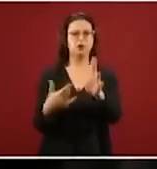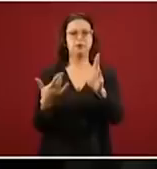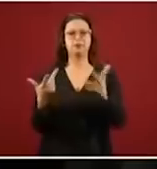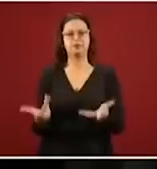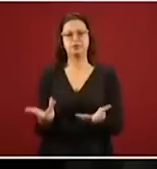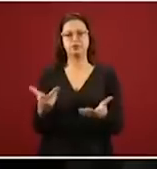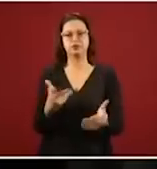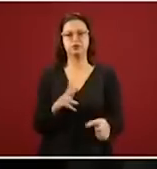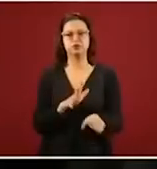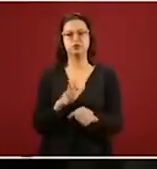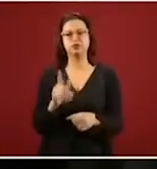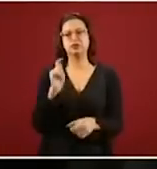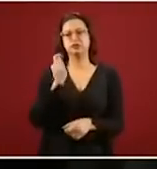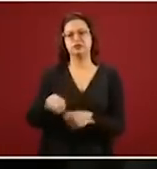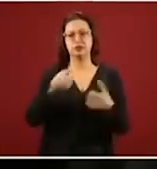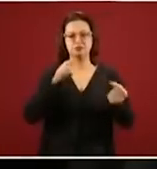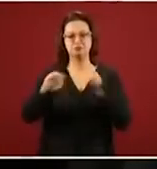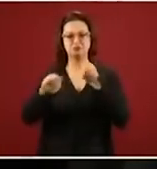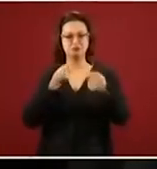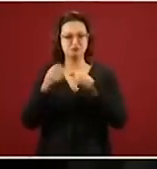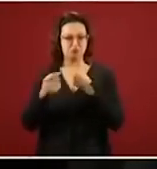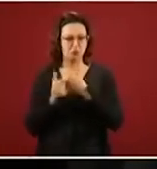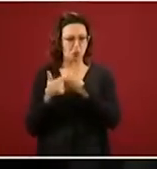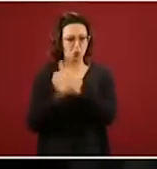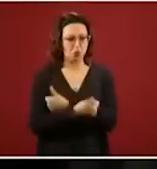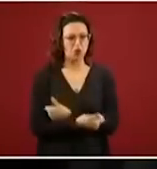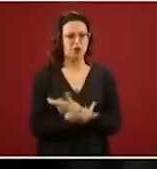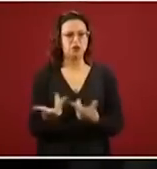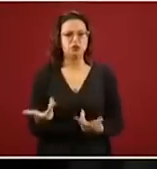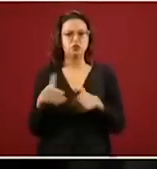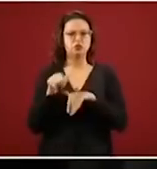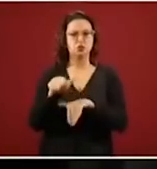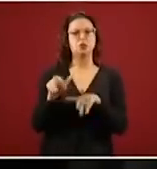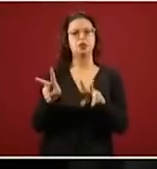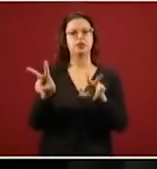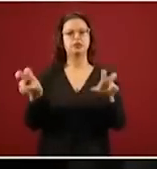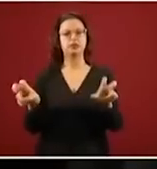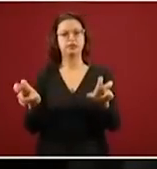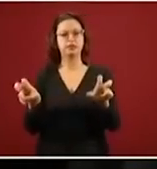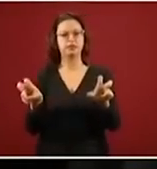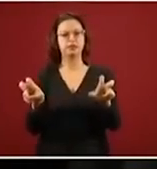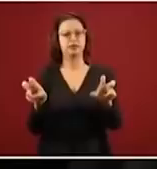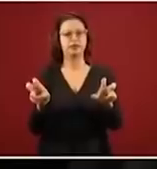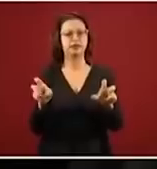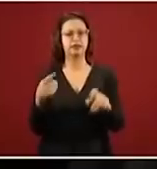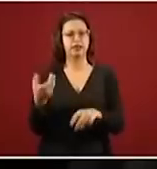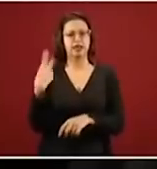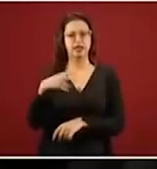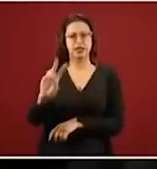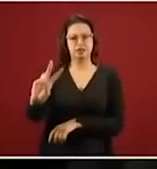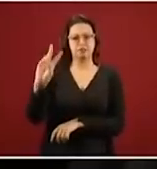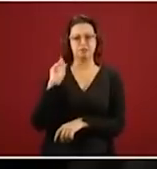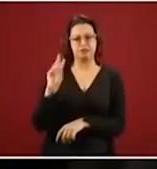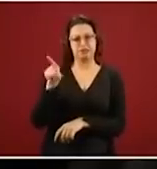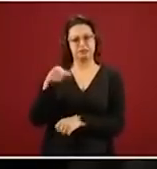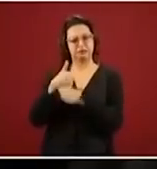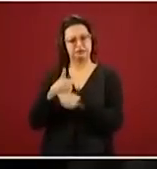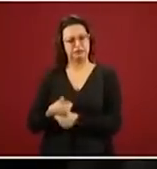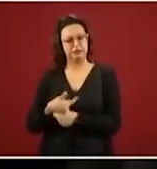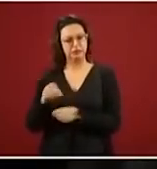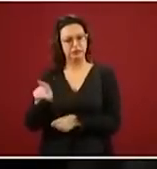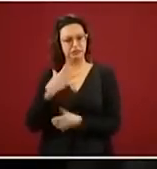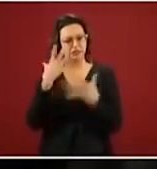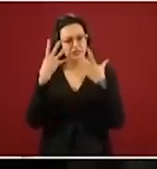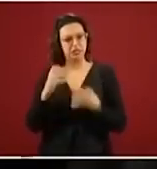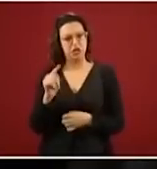encubrimiento periodístico que tiene que ver con el asunto de lo que ocurrió el viernes la tragedia en torreón